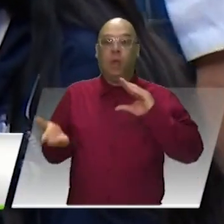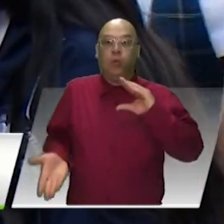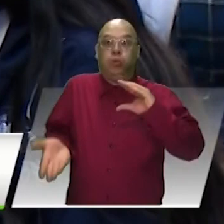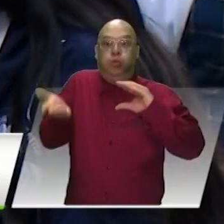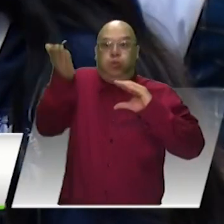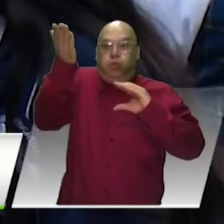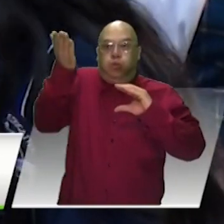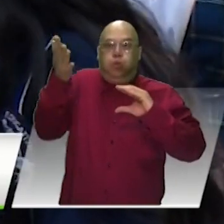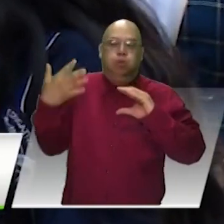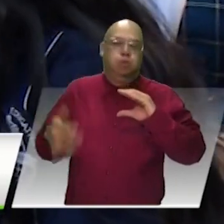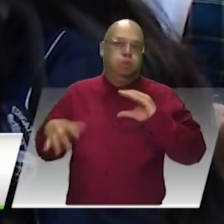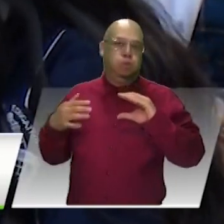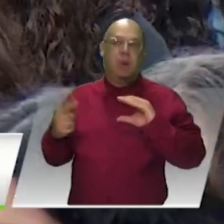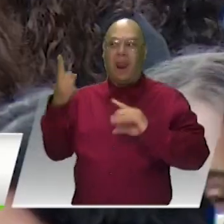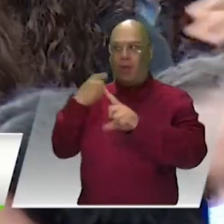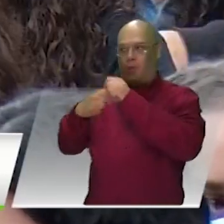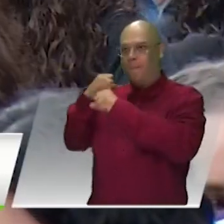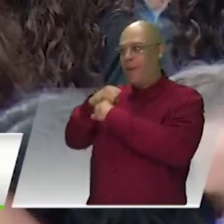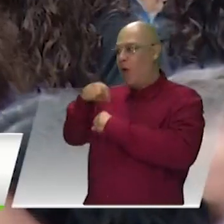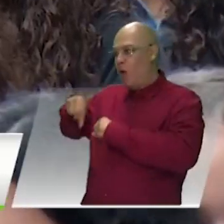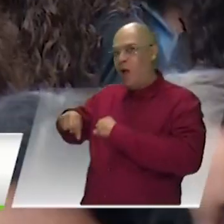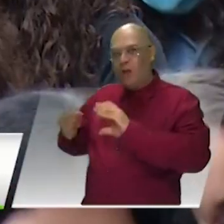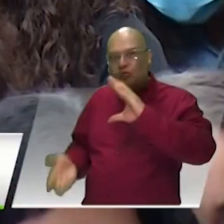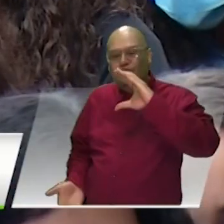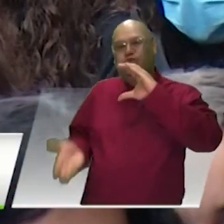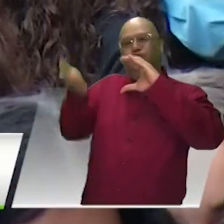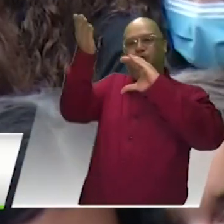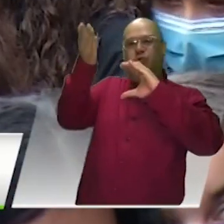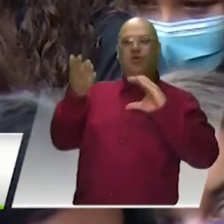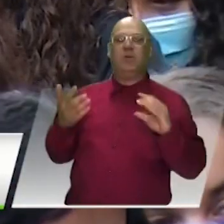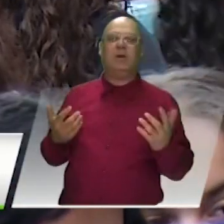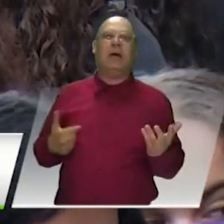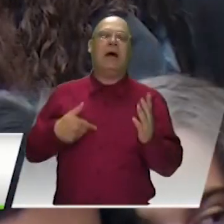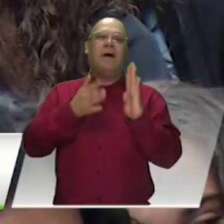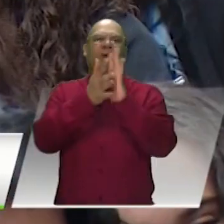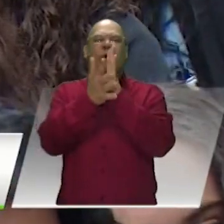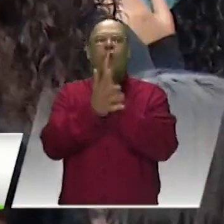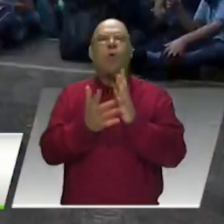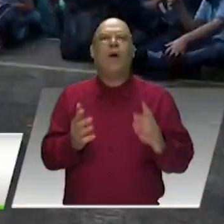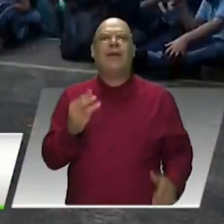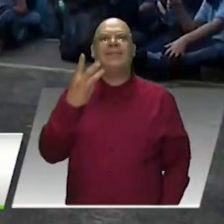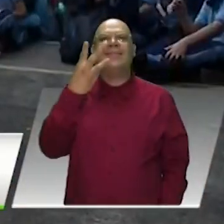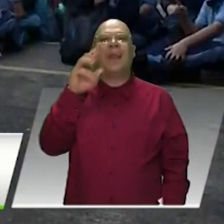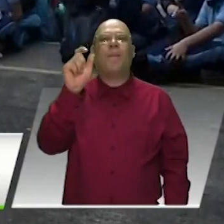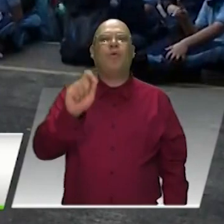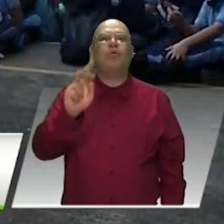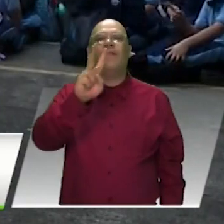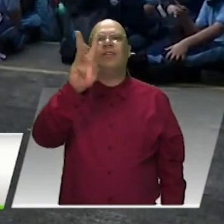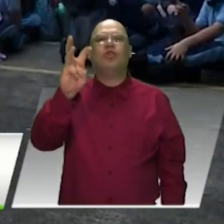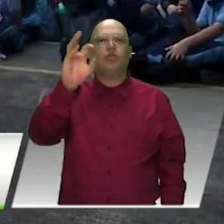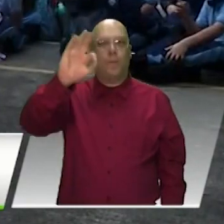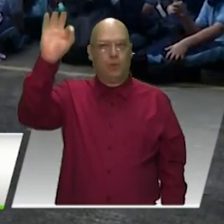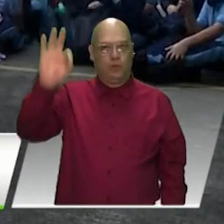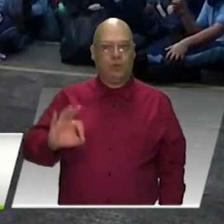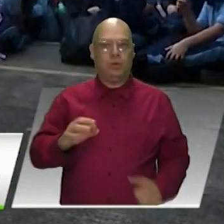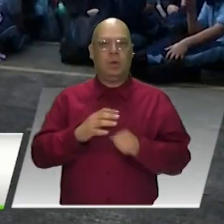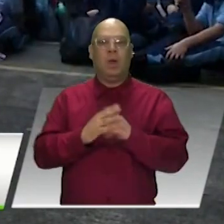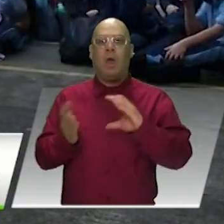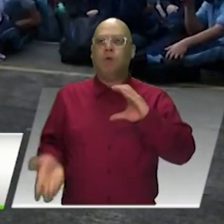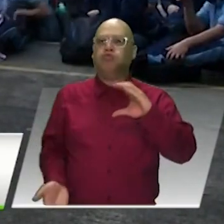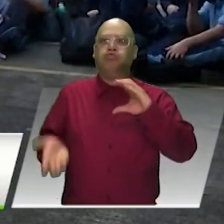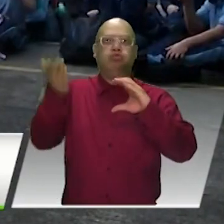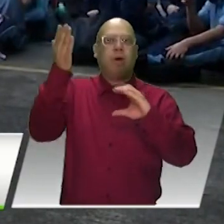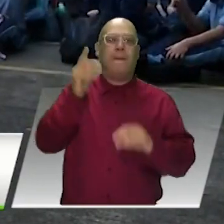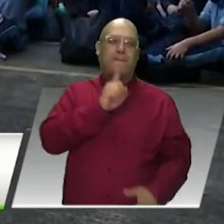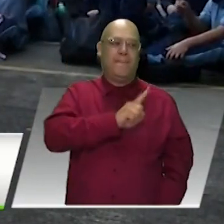inflación anualizada de febrero del año pasado a febrero de 2023 escuchen esto se ubicó en 13,28 por ciento la cifra más alta desde